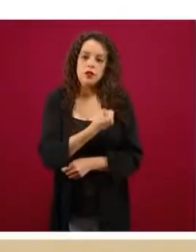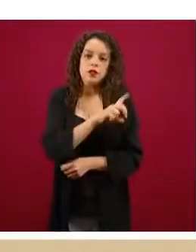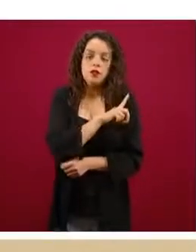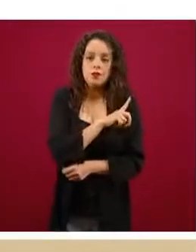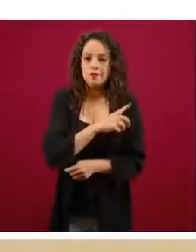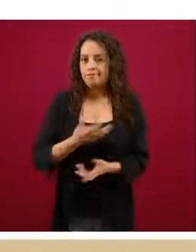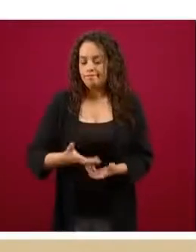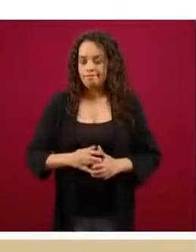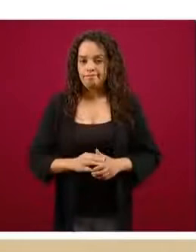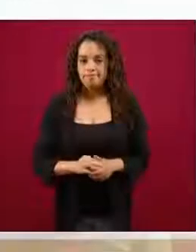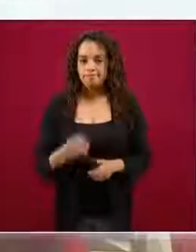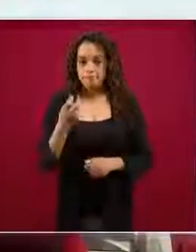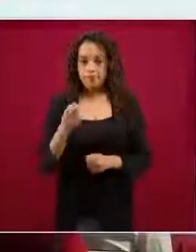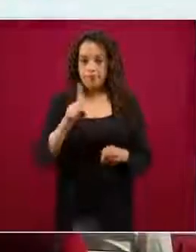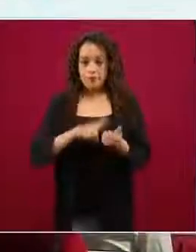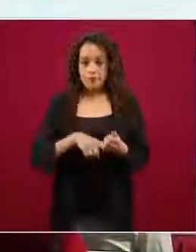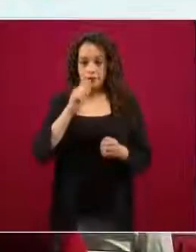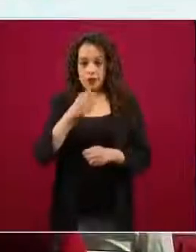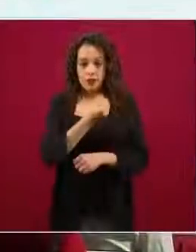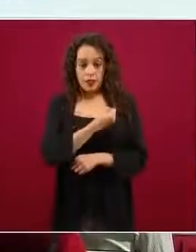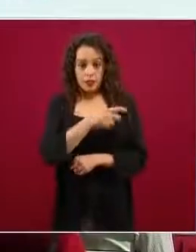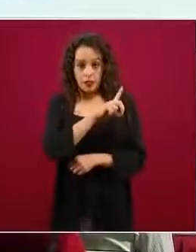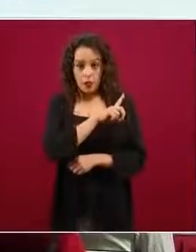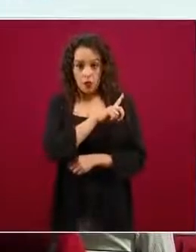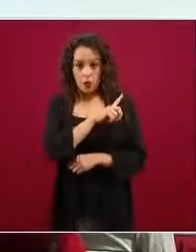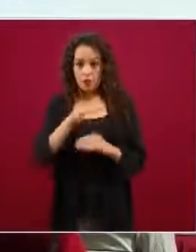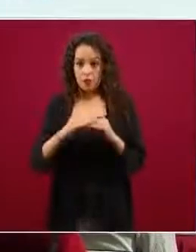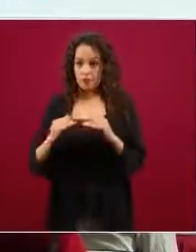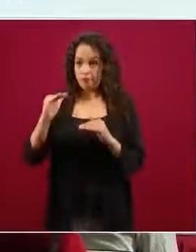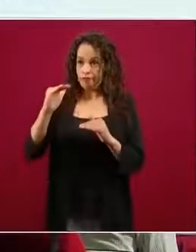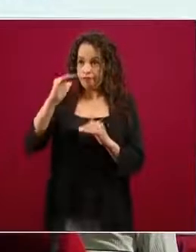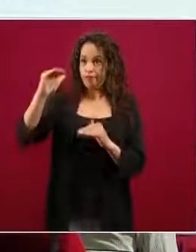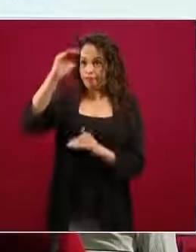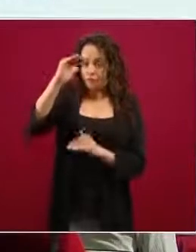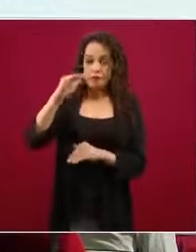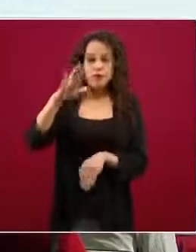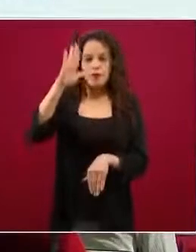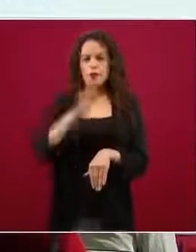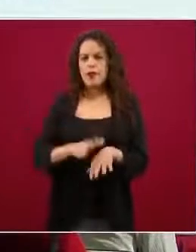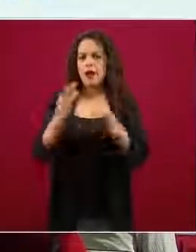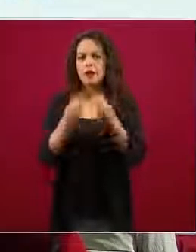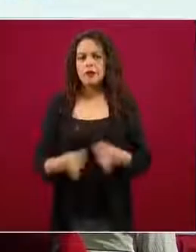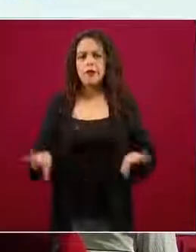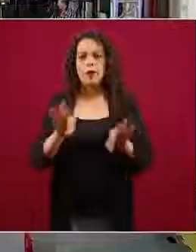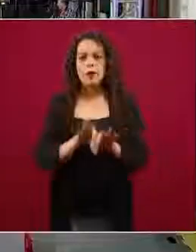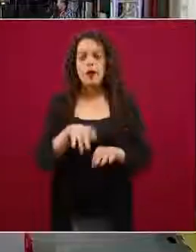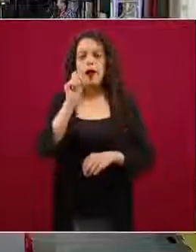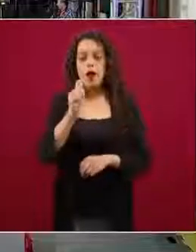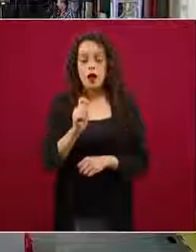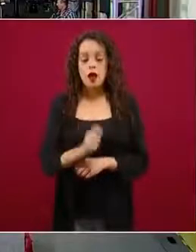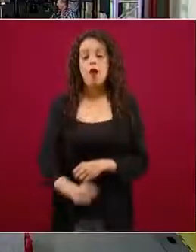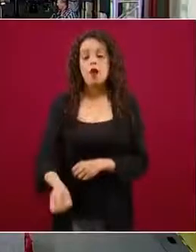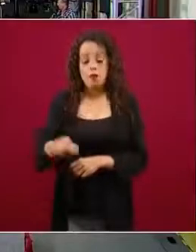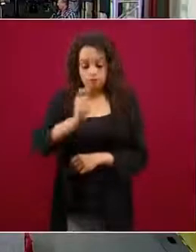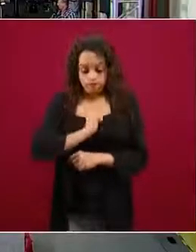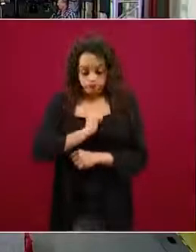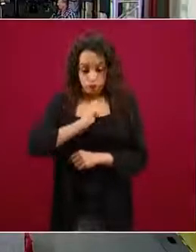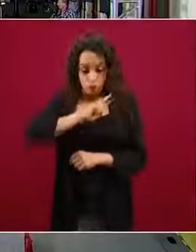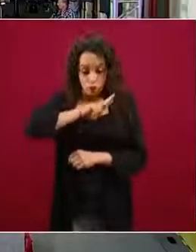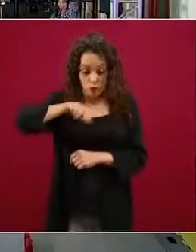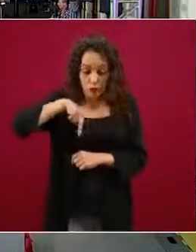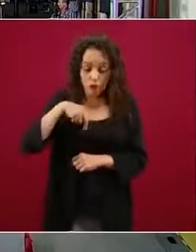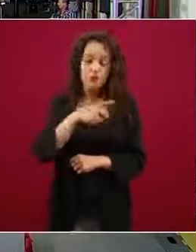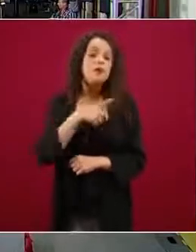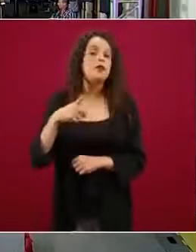de salud, la base más grande es el autocuidado. Las medidas de autocuidado son importantes y a veces no sabemos